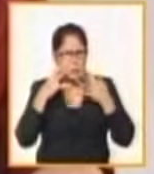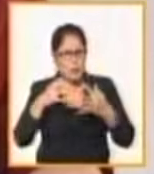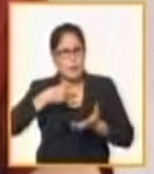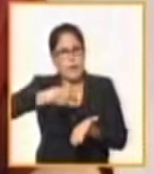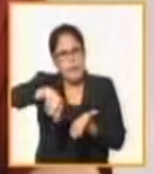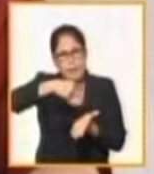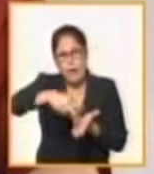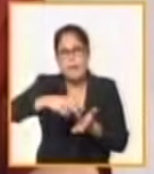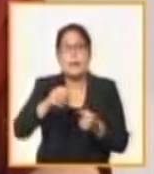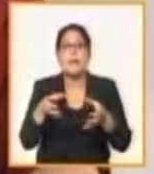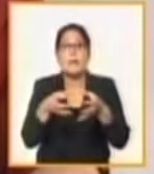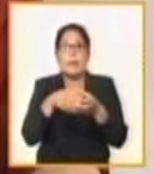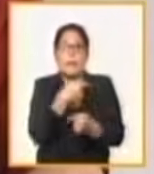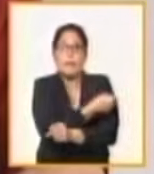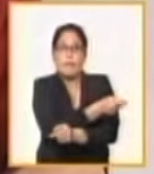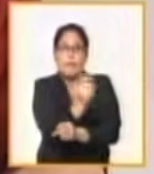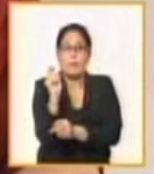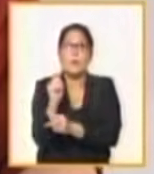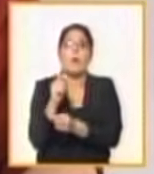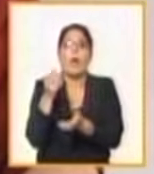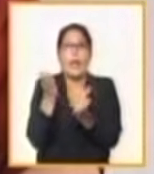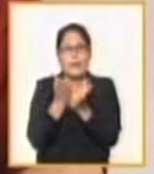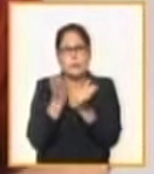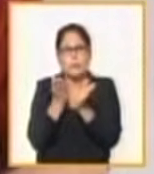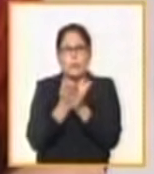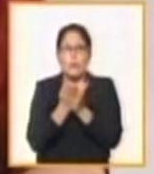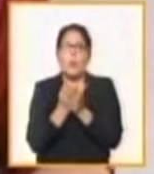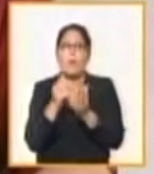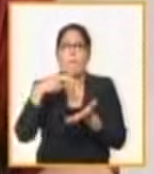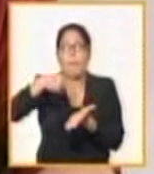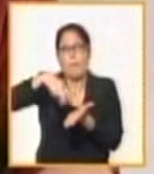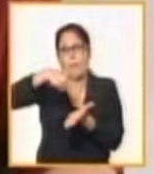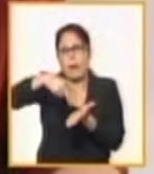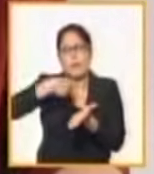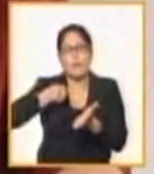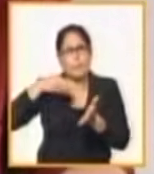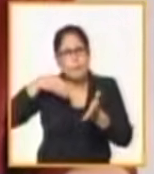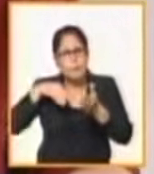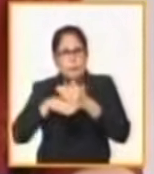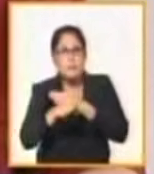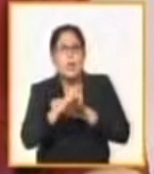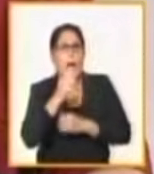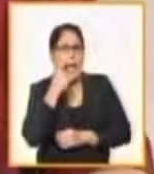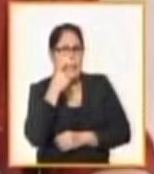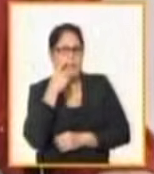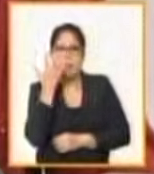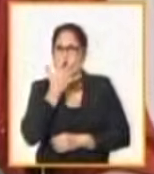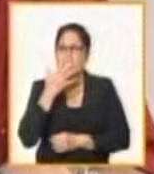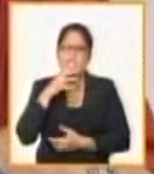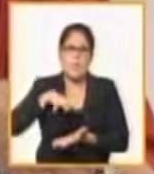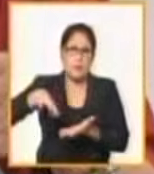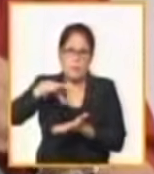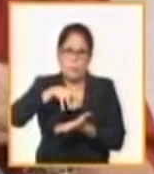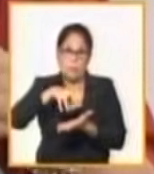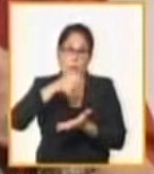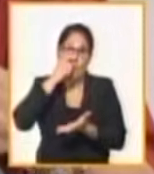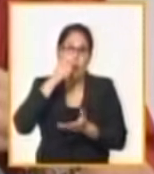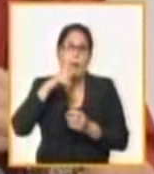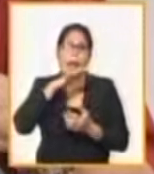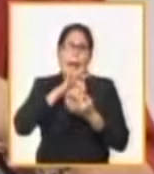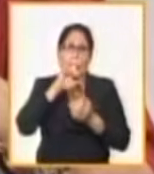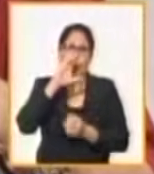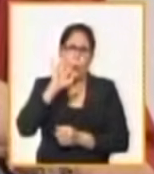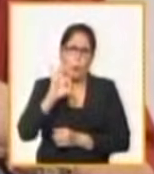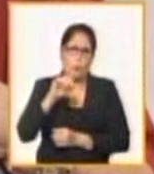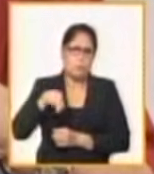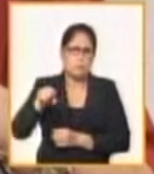Se creó el Seminario de Estudios Folclóricos y Etnológicos, y entonces yo entré ahí, que eso lo dirigió Argelier León, que compartía el